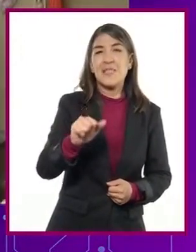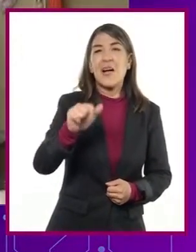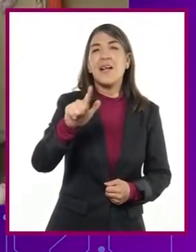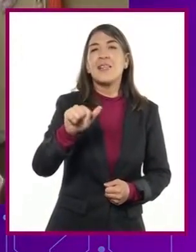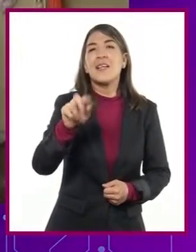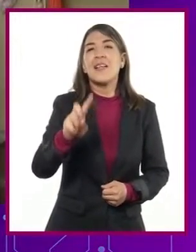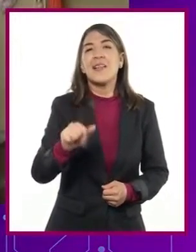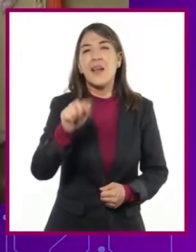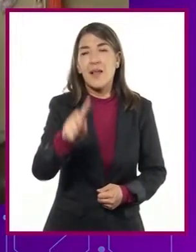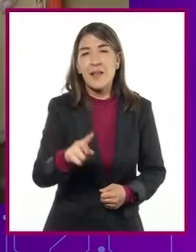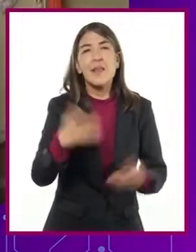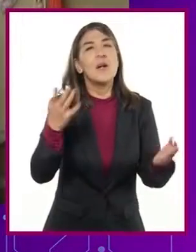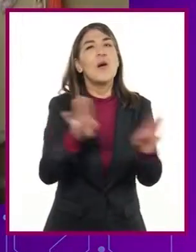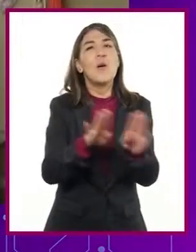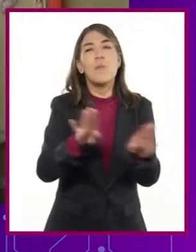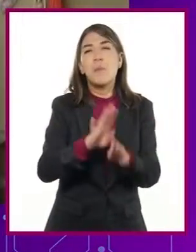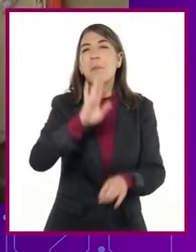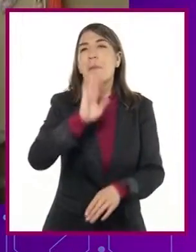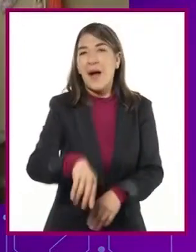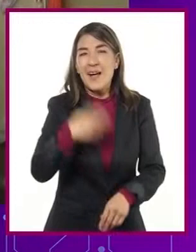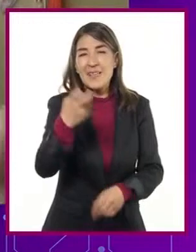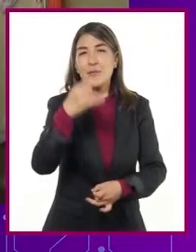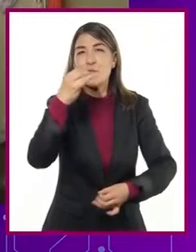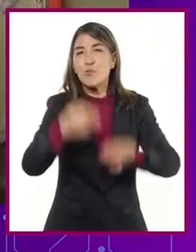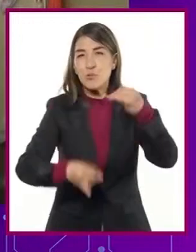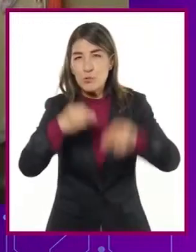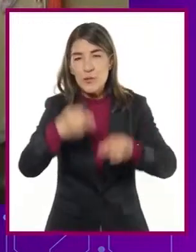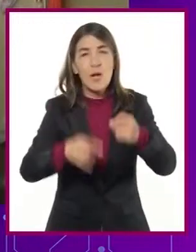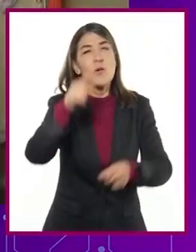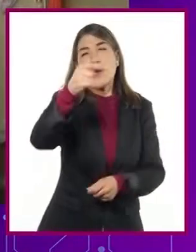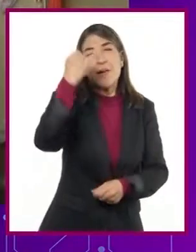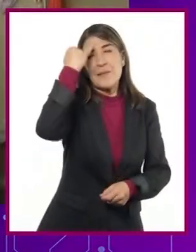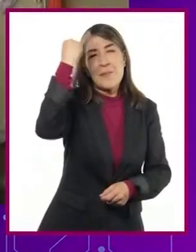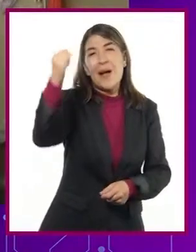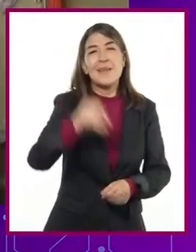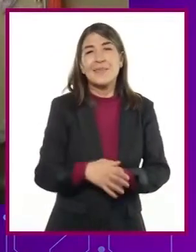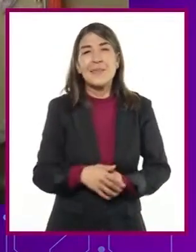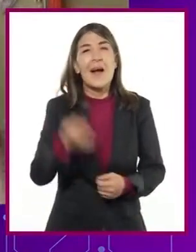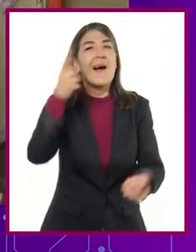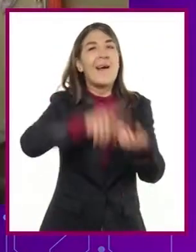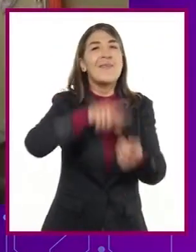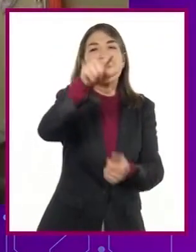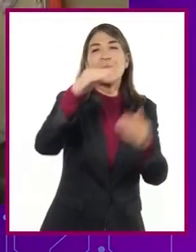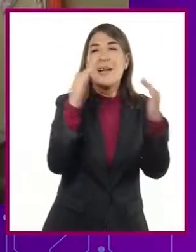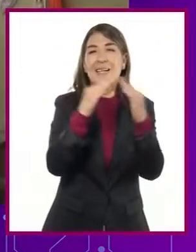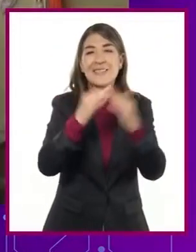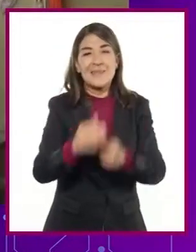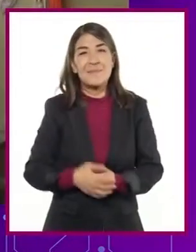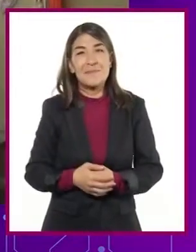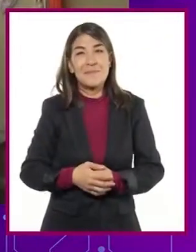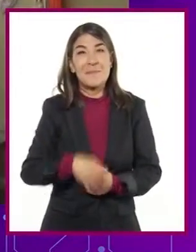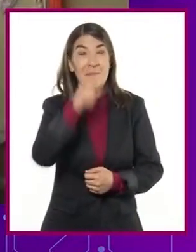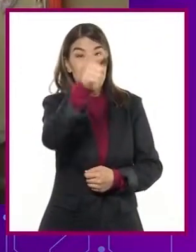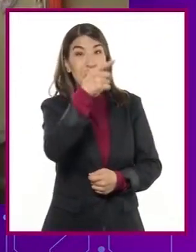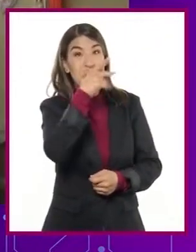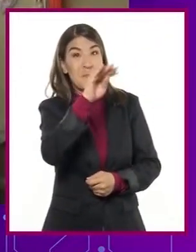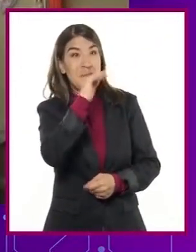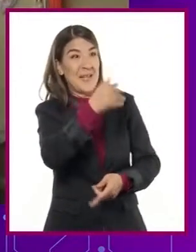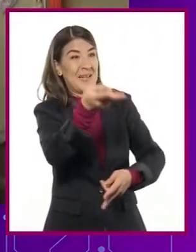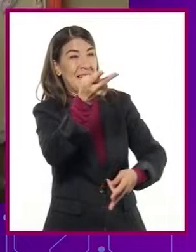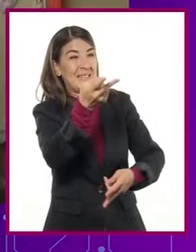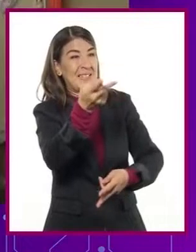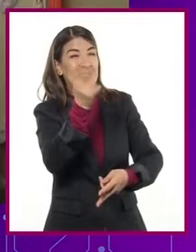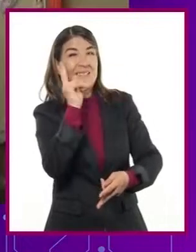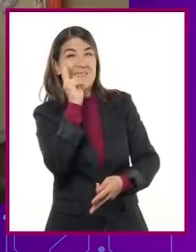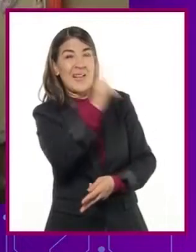llegar lo más cercano posible a la justicia. Imaginen ustedes en casa que llegan y le presentan a papá y a mamá un problema